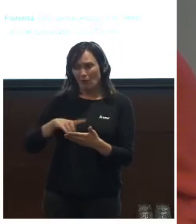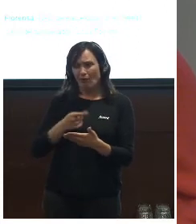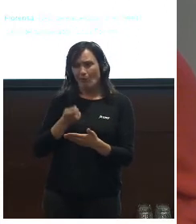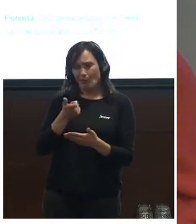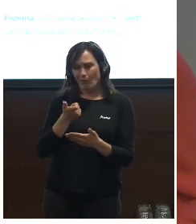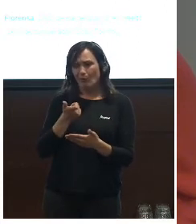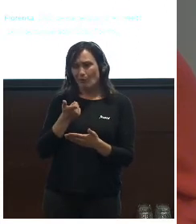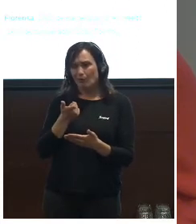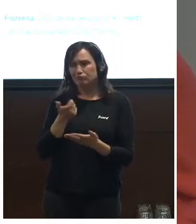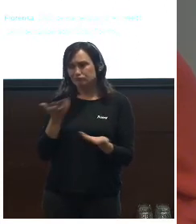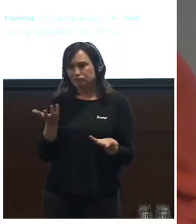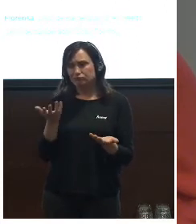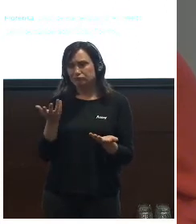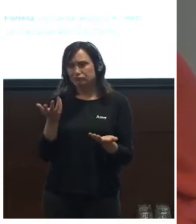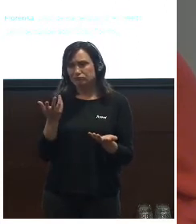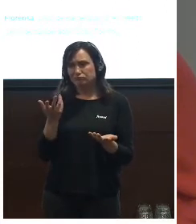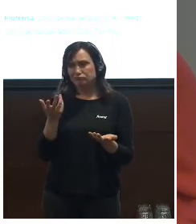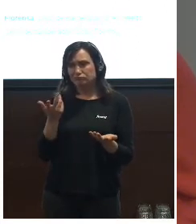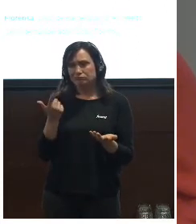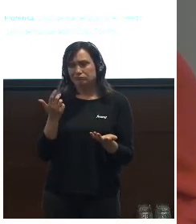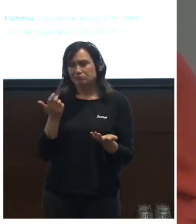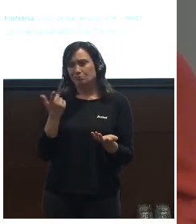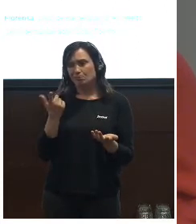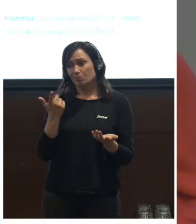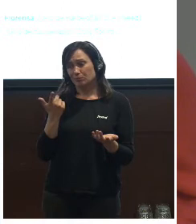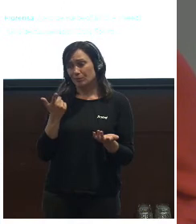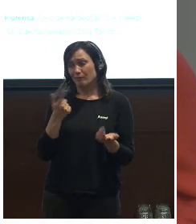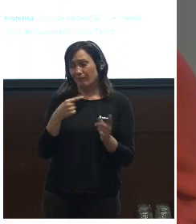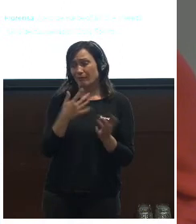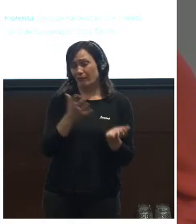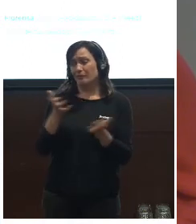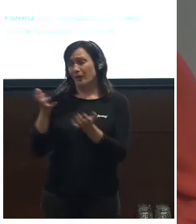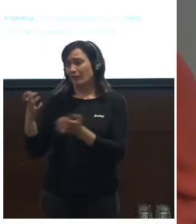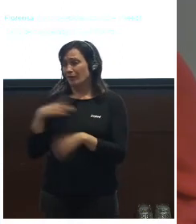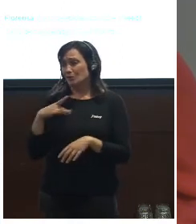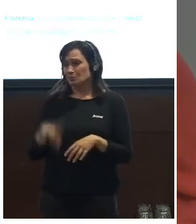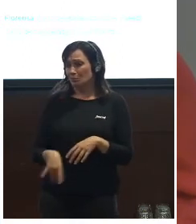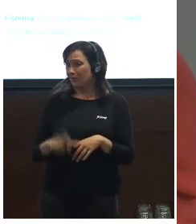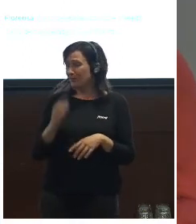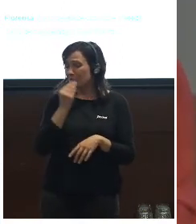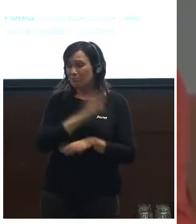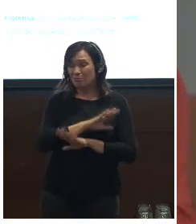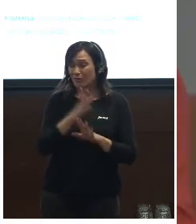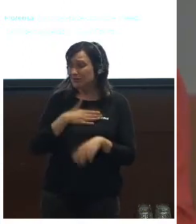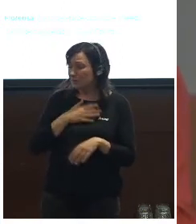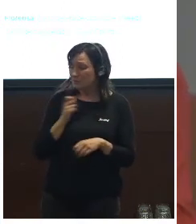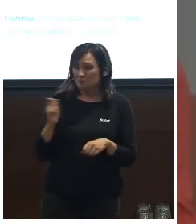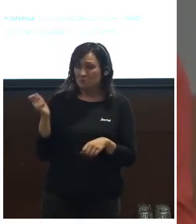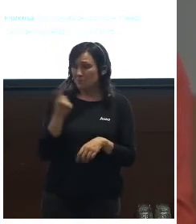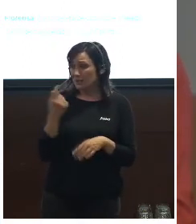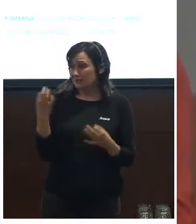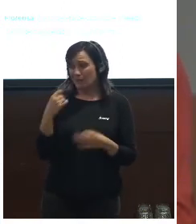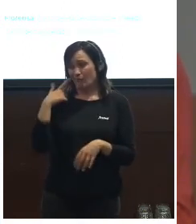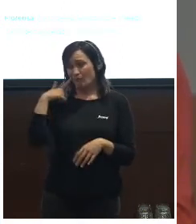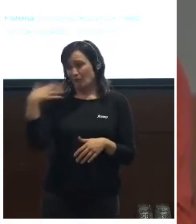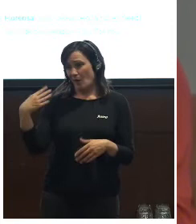recoger los rendimientos y el mejor de todos y el que más satisfacción produce, que es la